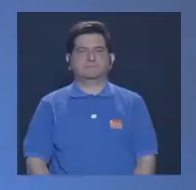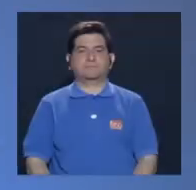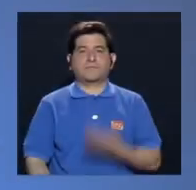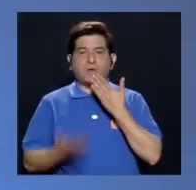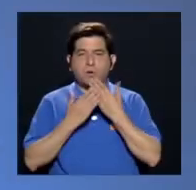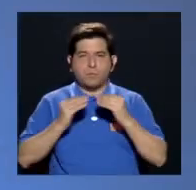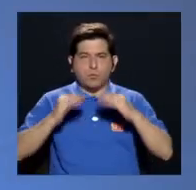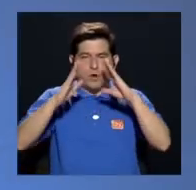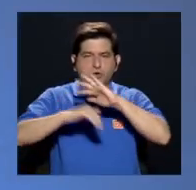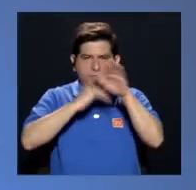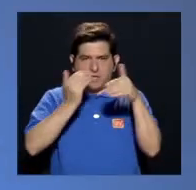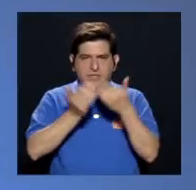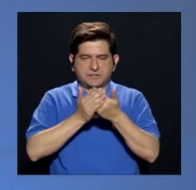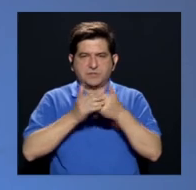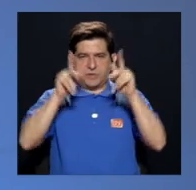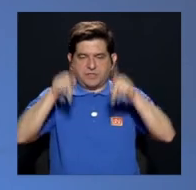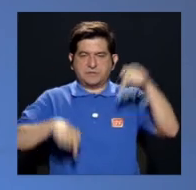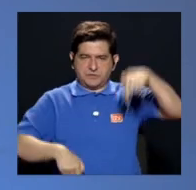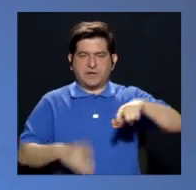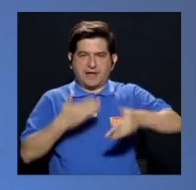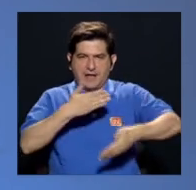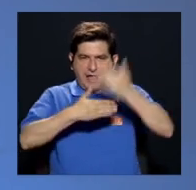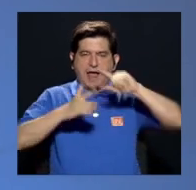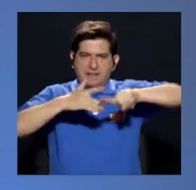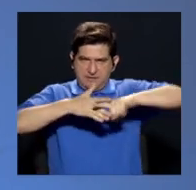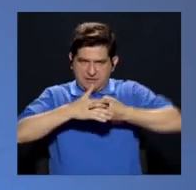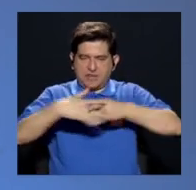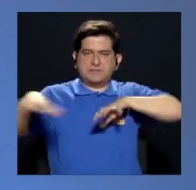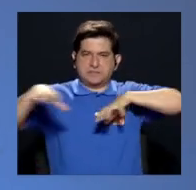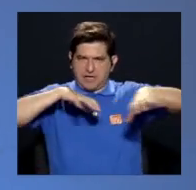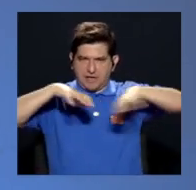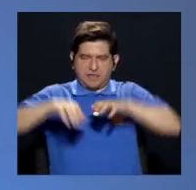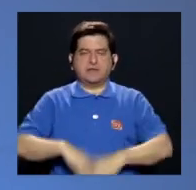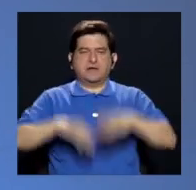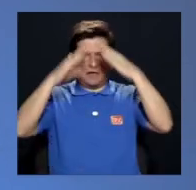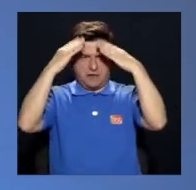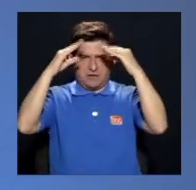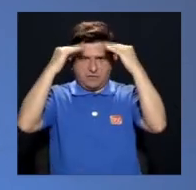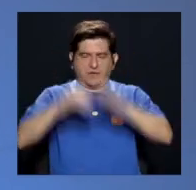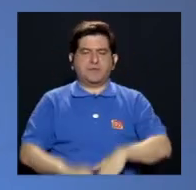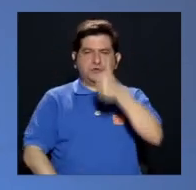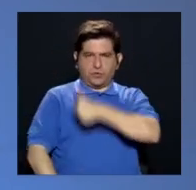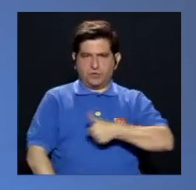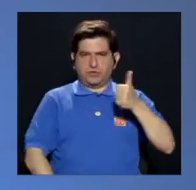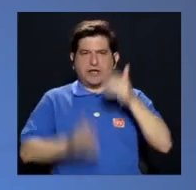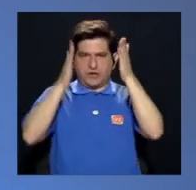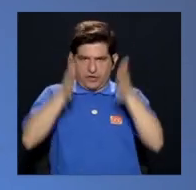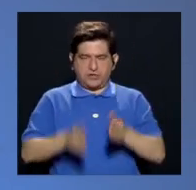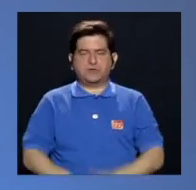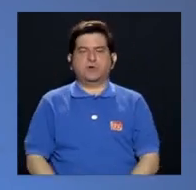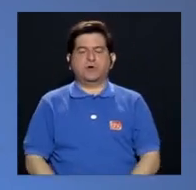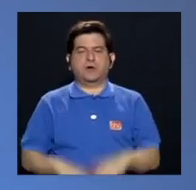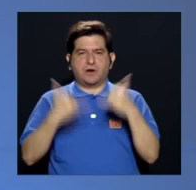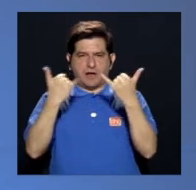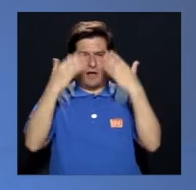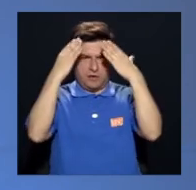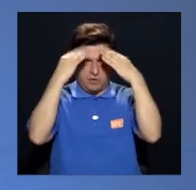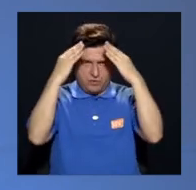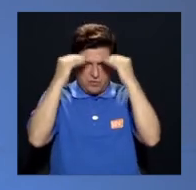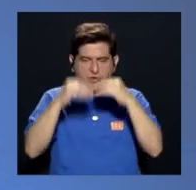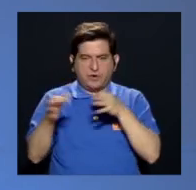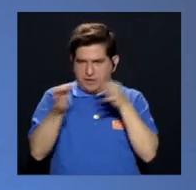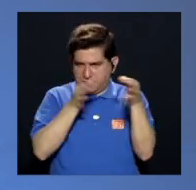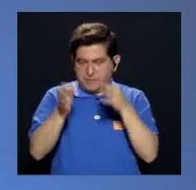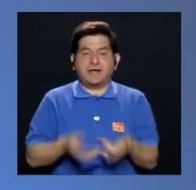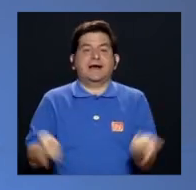buenos días, señoras y señores. Antes de iniciar con esta actividad del informe del señor rector, quiero darle las siguientes